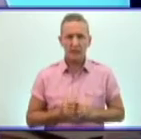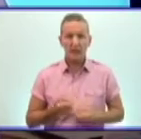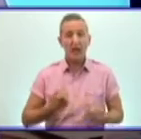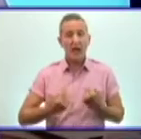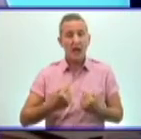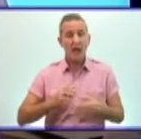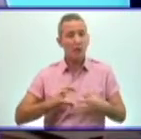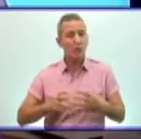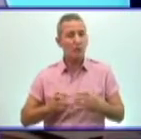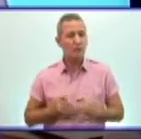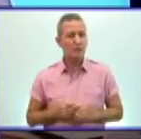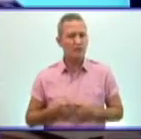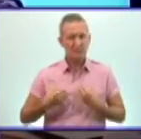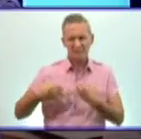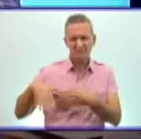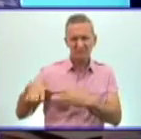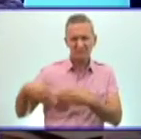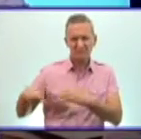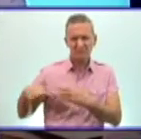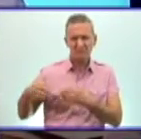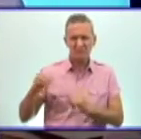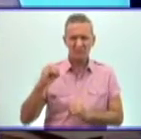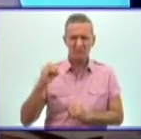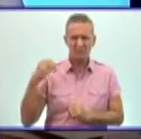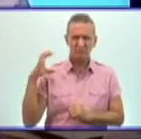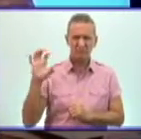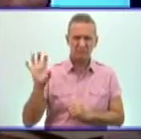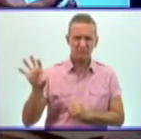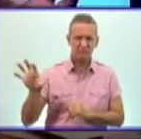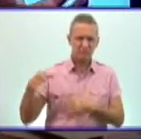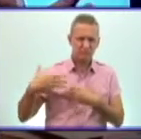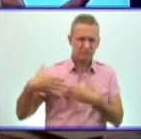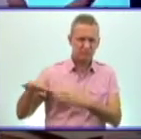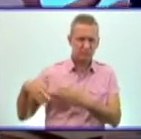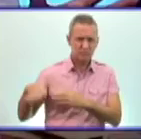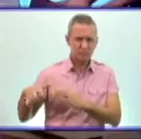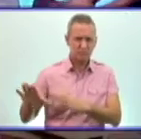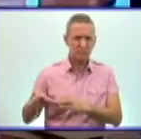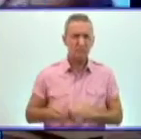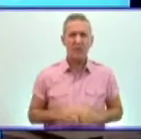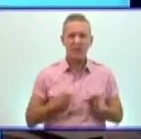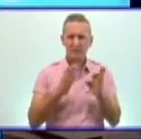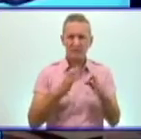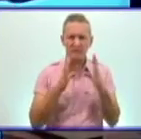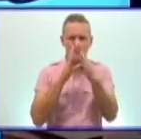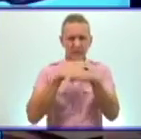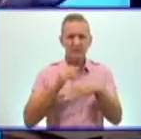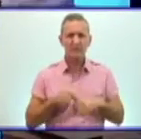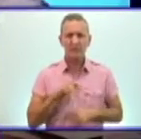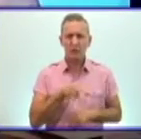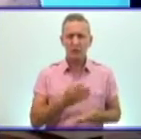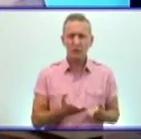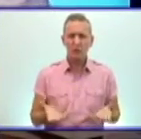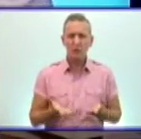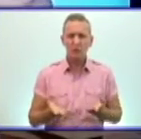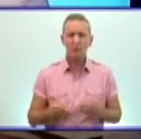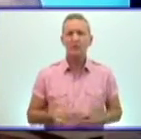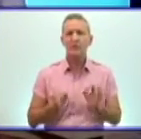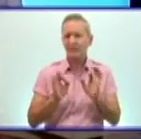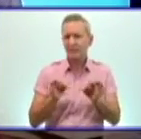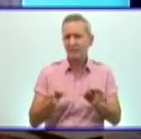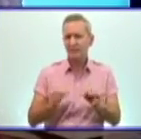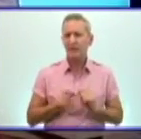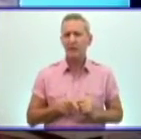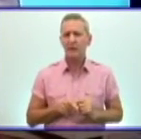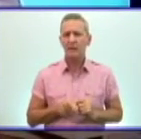maneras sentimos desprecio y odio y somos desleales. Y sobre esa base se expresa nuestra realidad y sobre esa